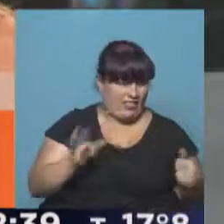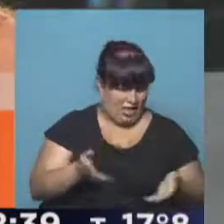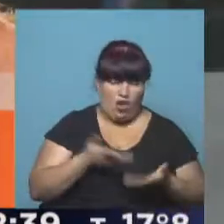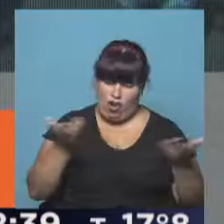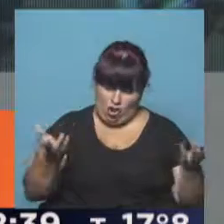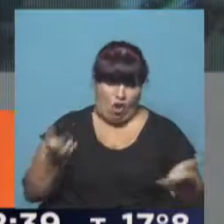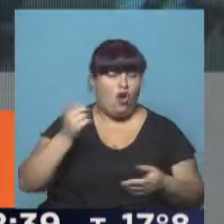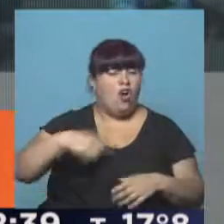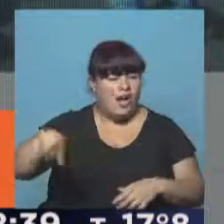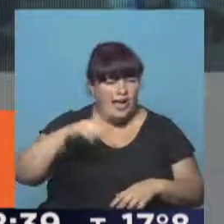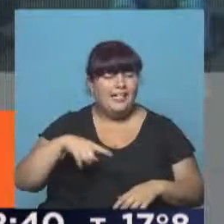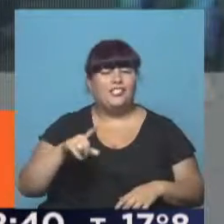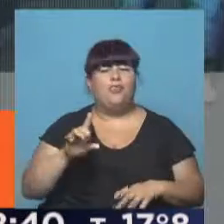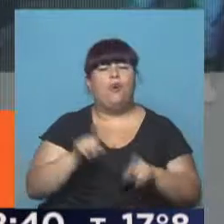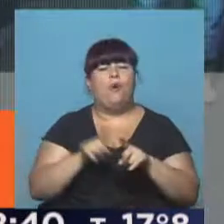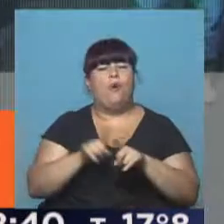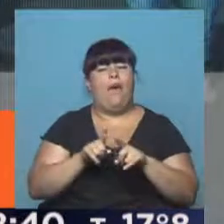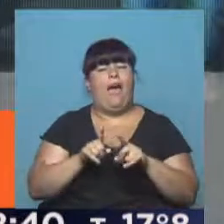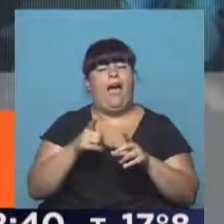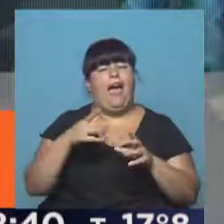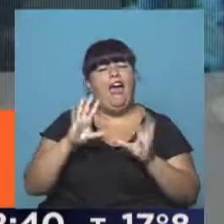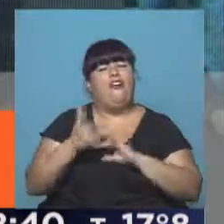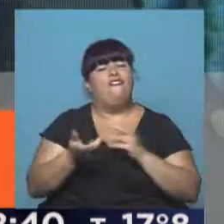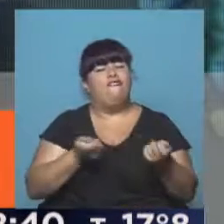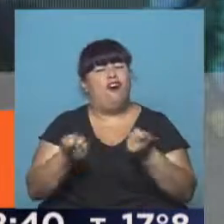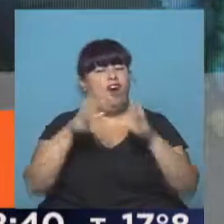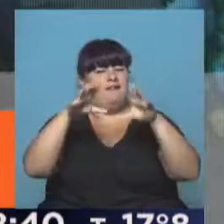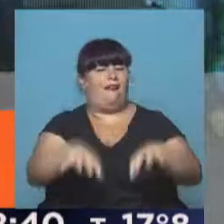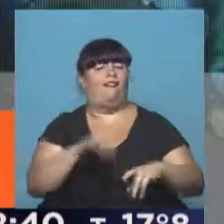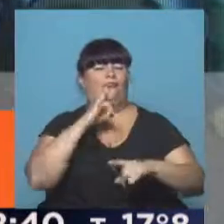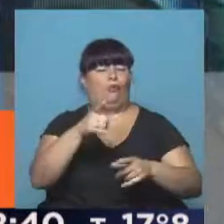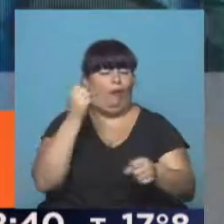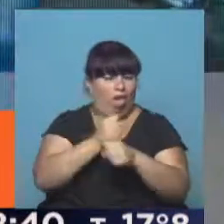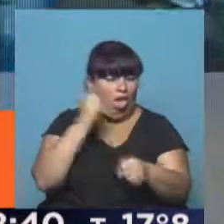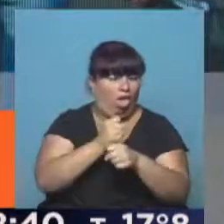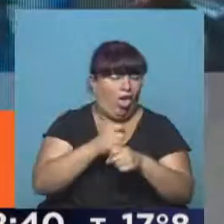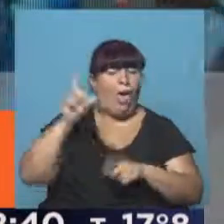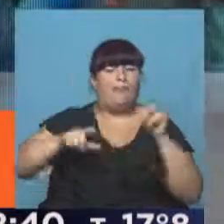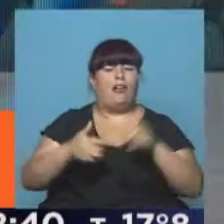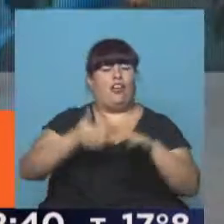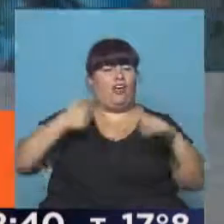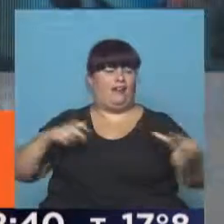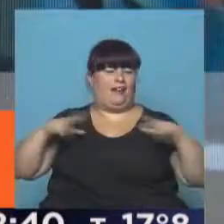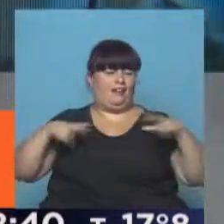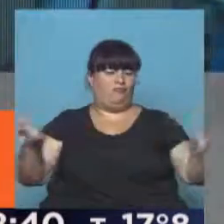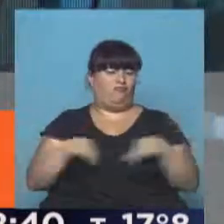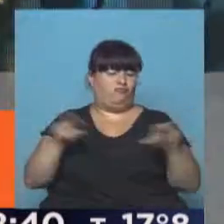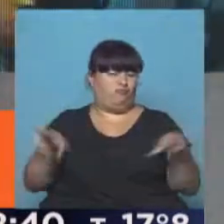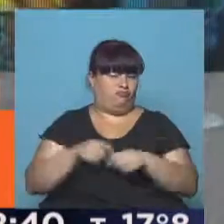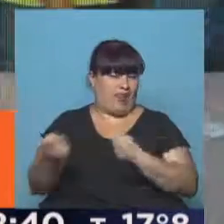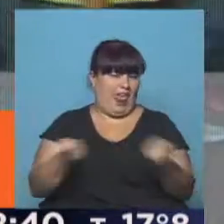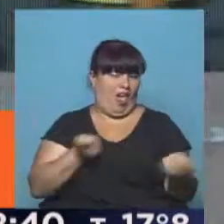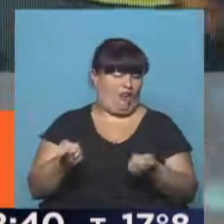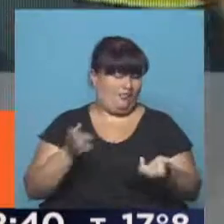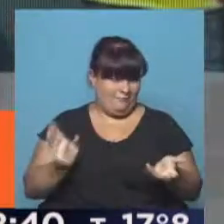supuesto ellos son un vehículo un objeto de explotación por parte de gente que está detrás que son los que hacen el verdadero negocio